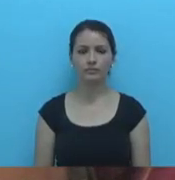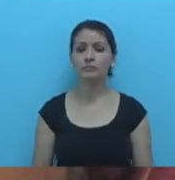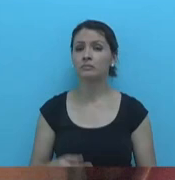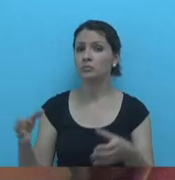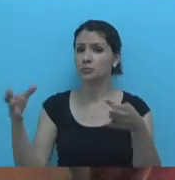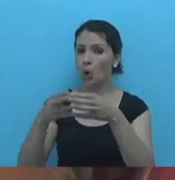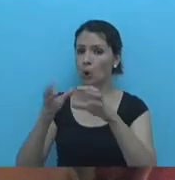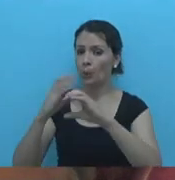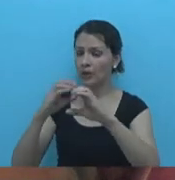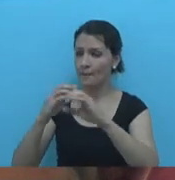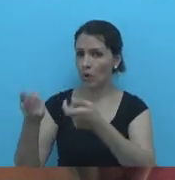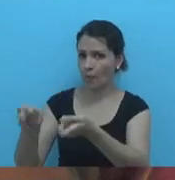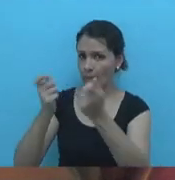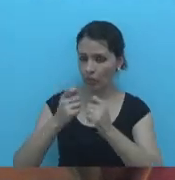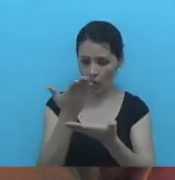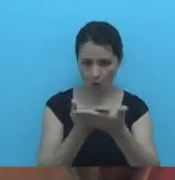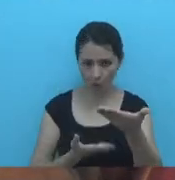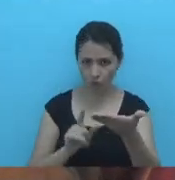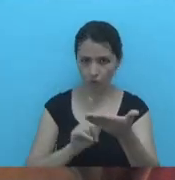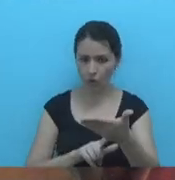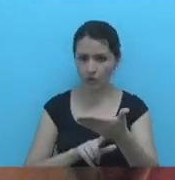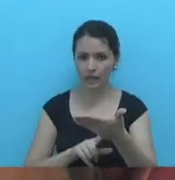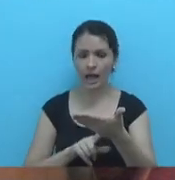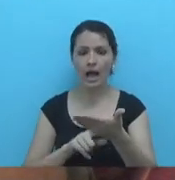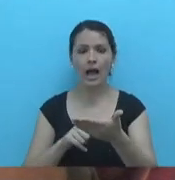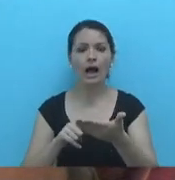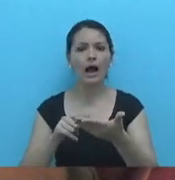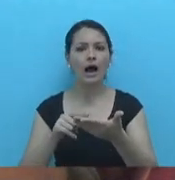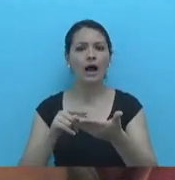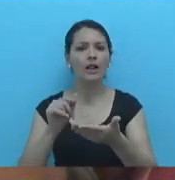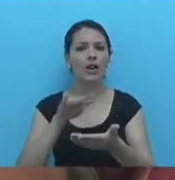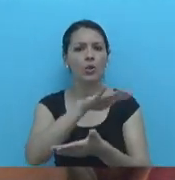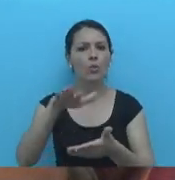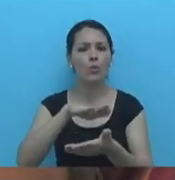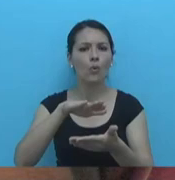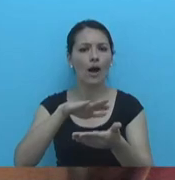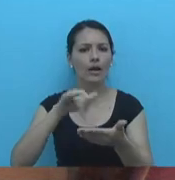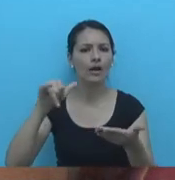que fue impulsada por el jefe del aeropuerto Sauce Viejo, tomamos debida